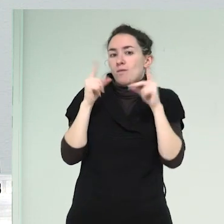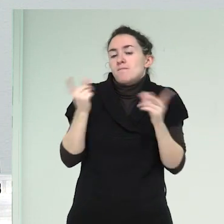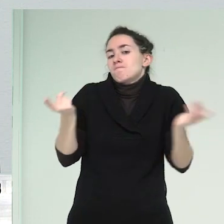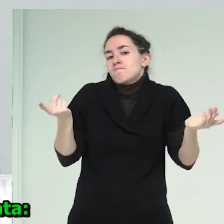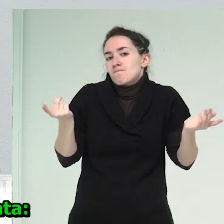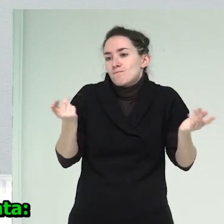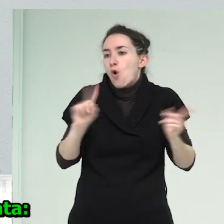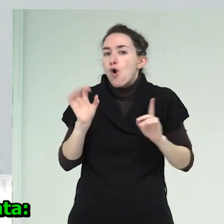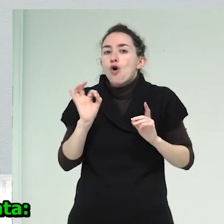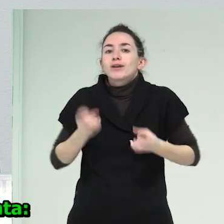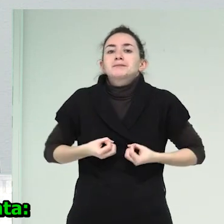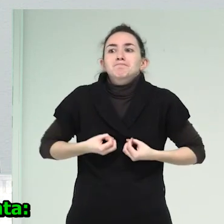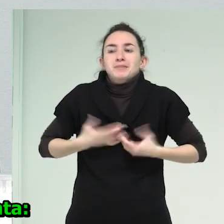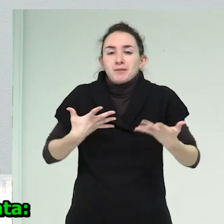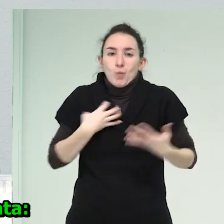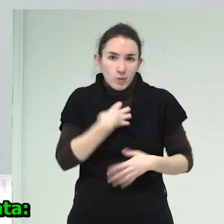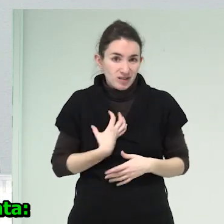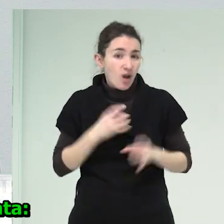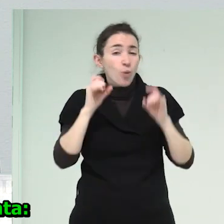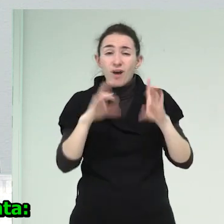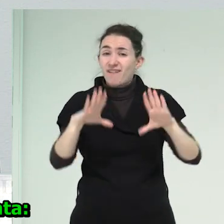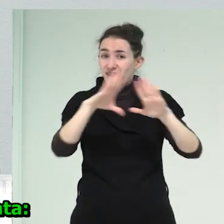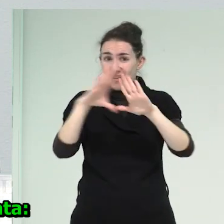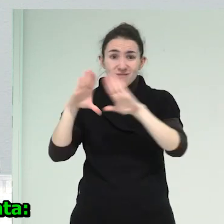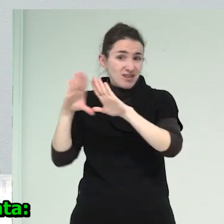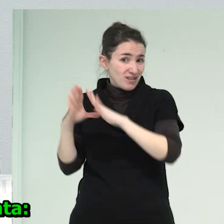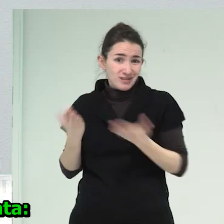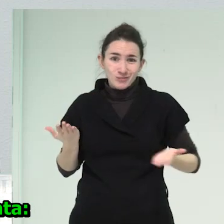lo pueden expresar. Es algo así como el feminismo, ¿no? Que a veces una cuando